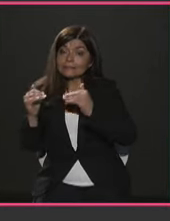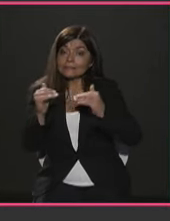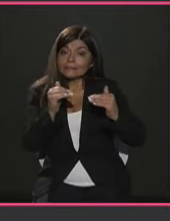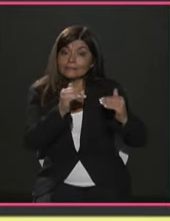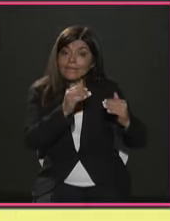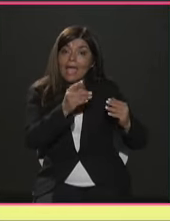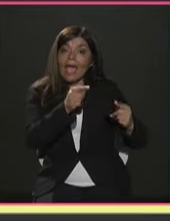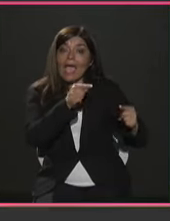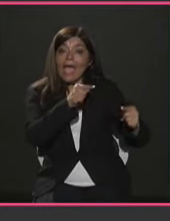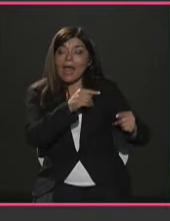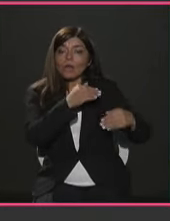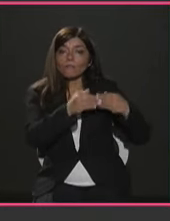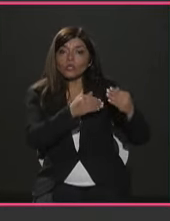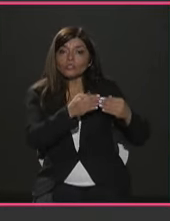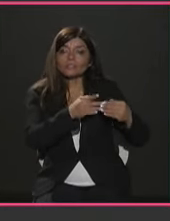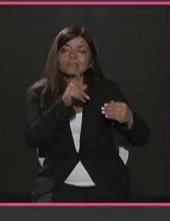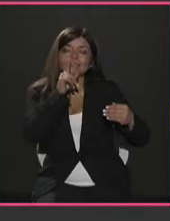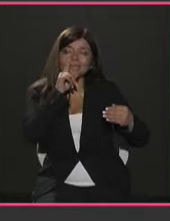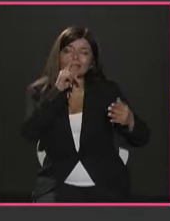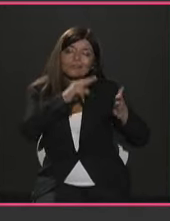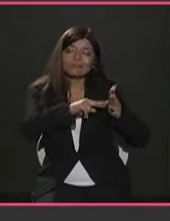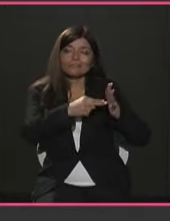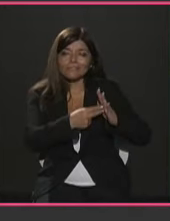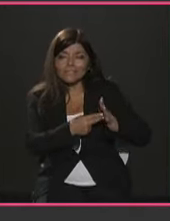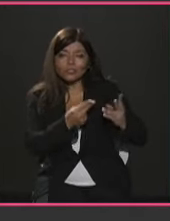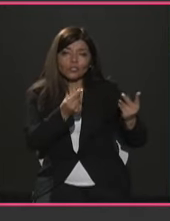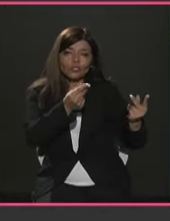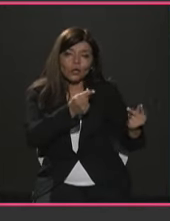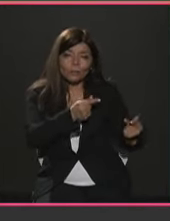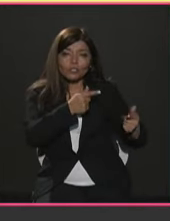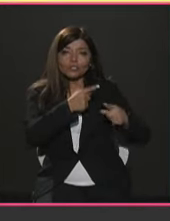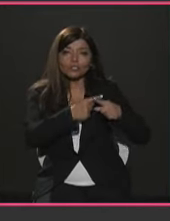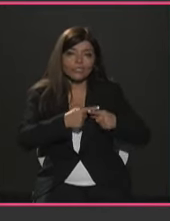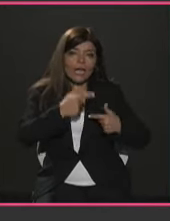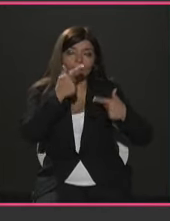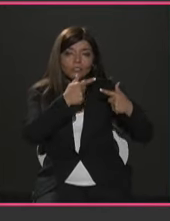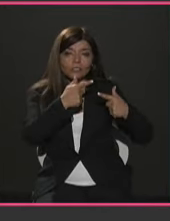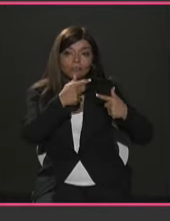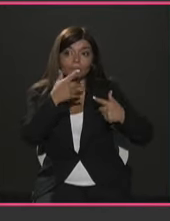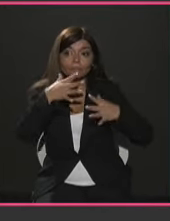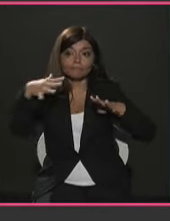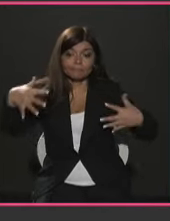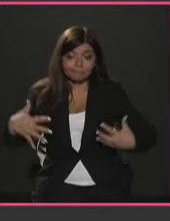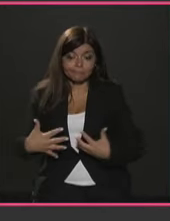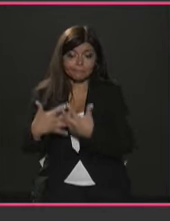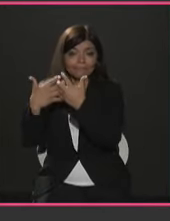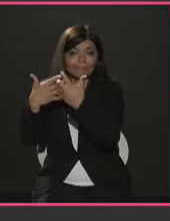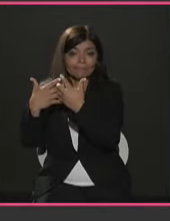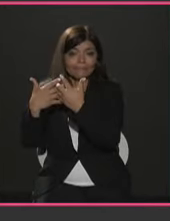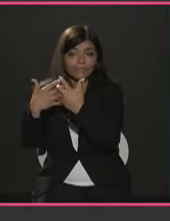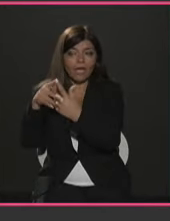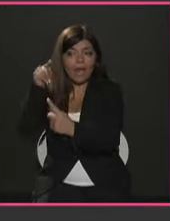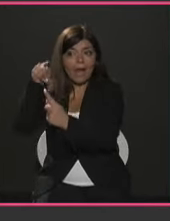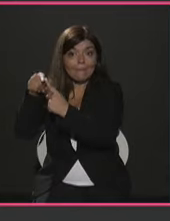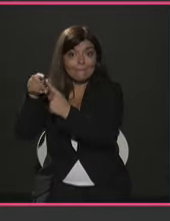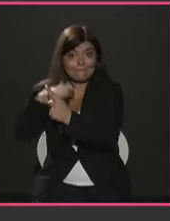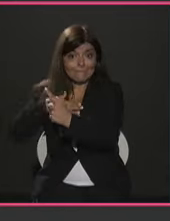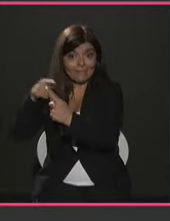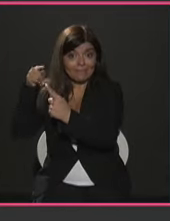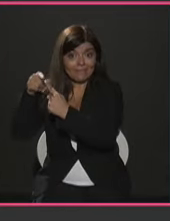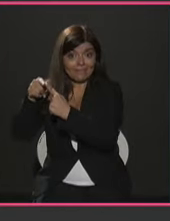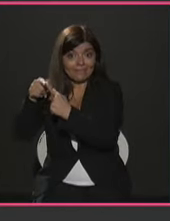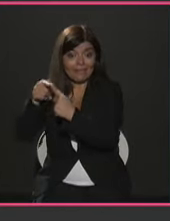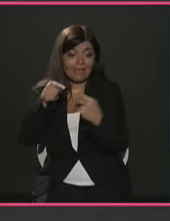sociales políticas conflictos etcétera eh cumple y se acople pero la verdad es que si hacemos eso